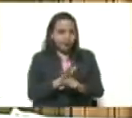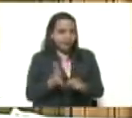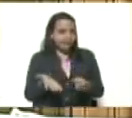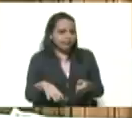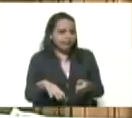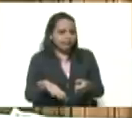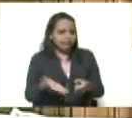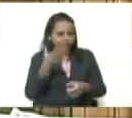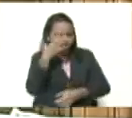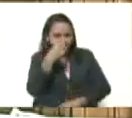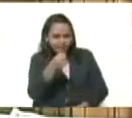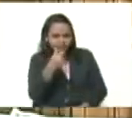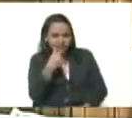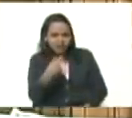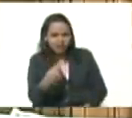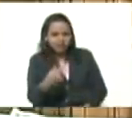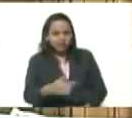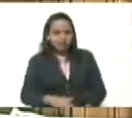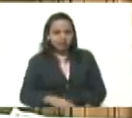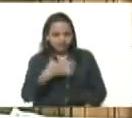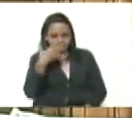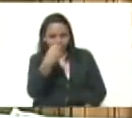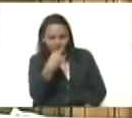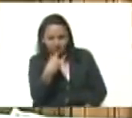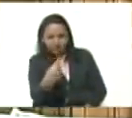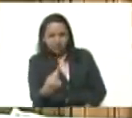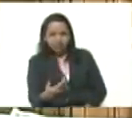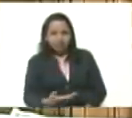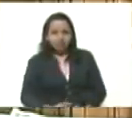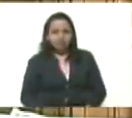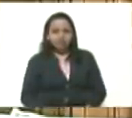¿Se entiende lo que estoy diciendo? ¿Se entiende?